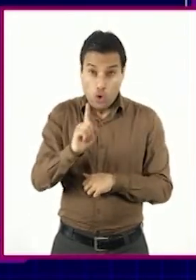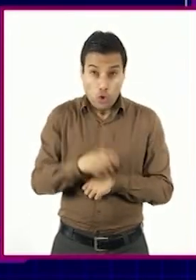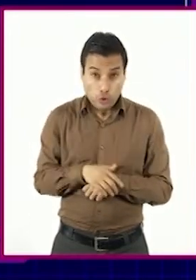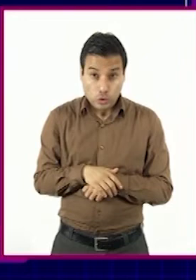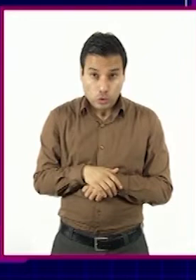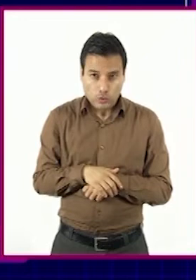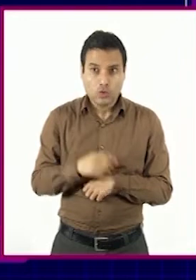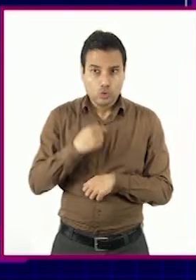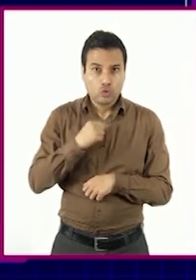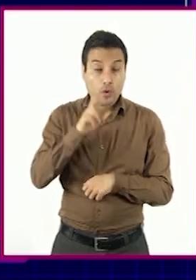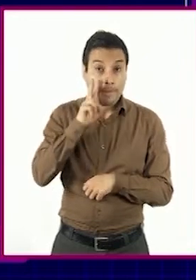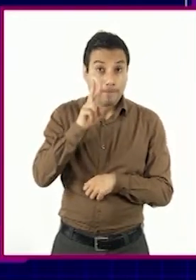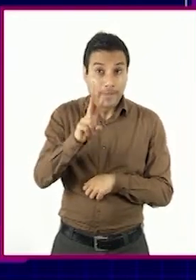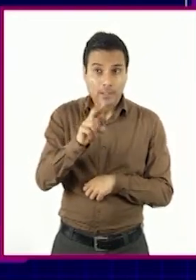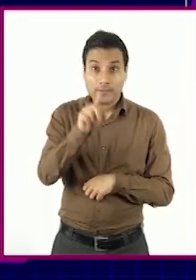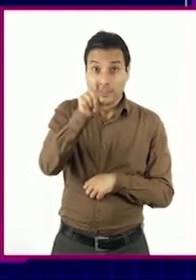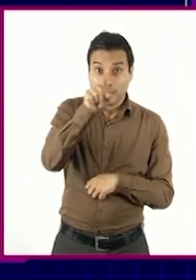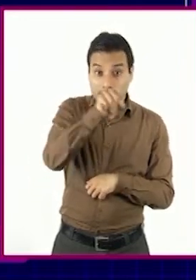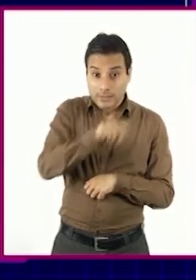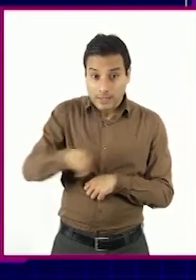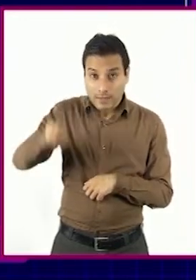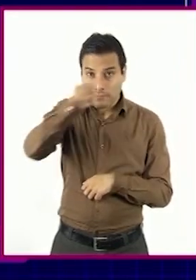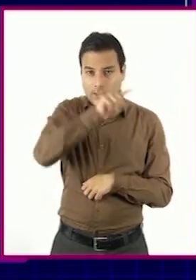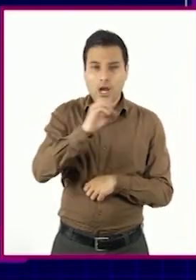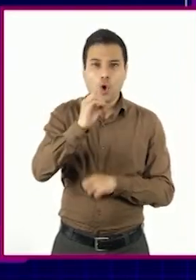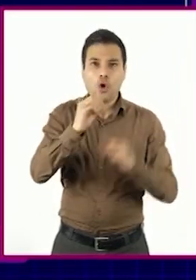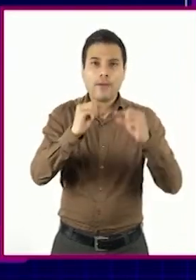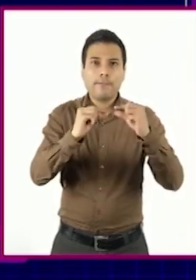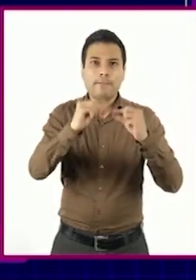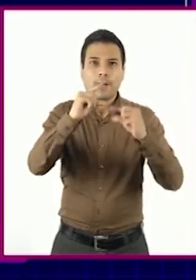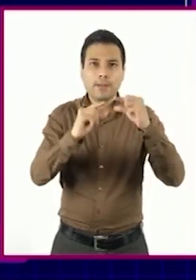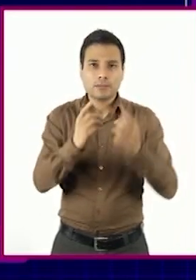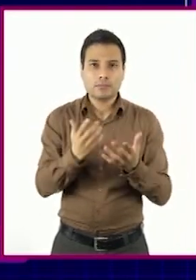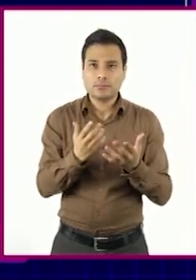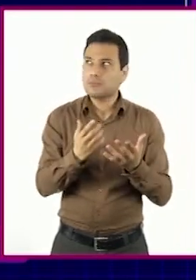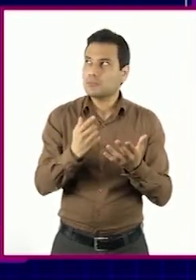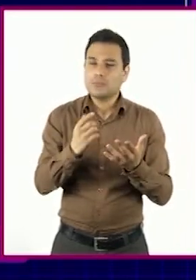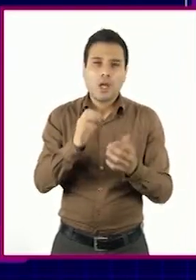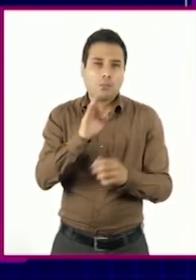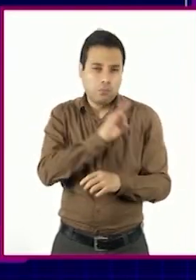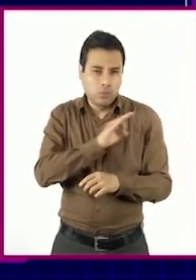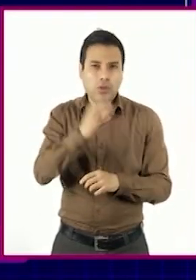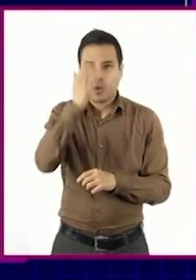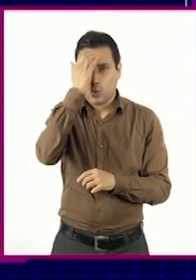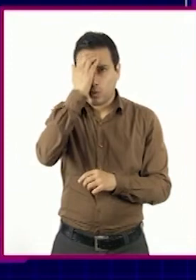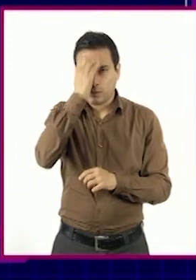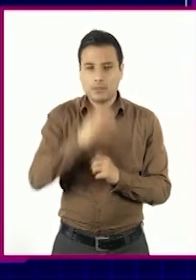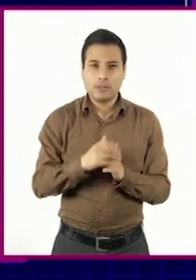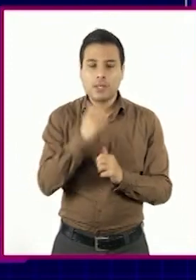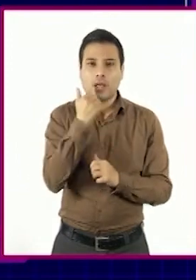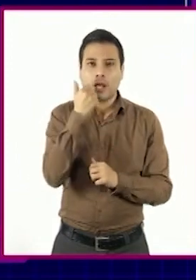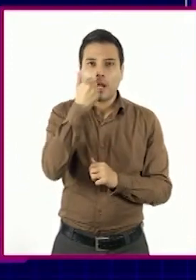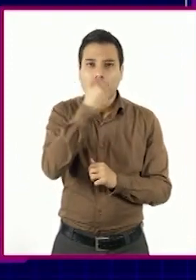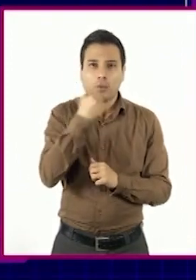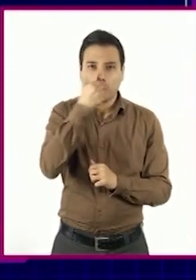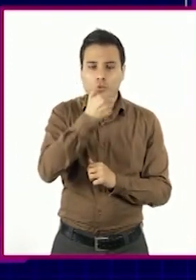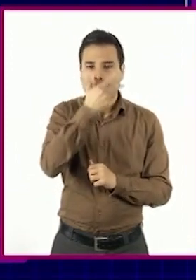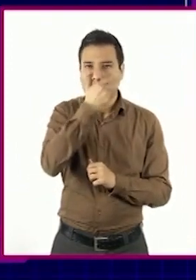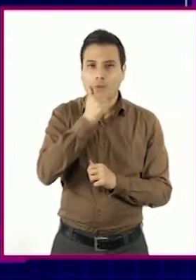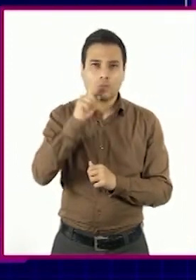leerlas, en el caso del gráfico de barras, solo es posible decir el número de alumnas y alumnos del grupo tercero